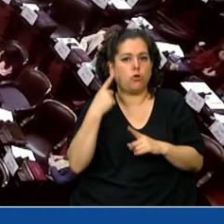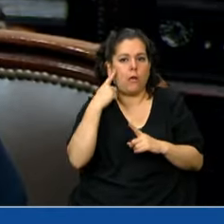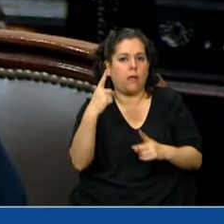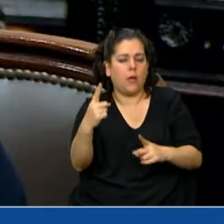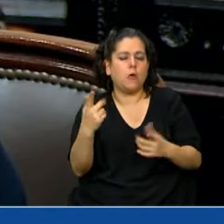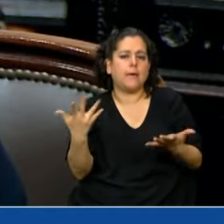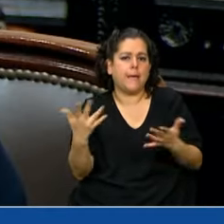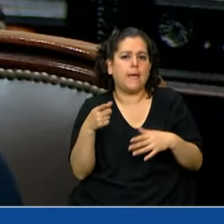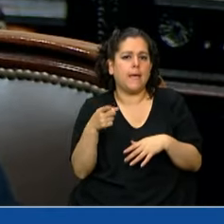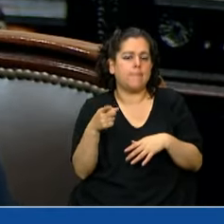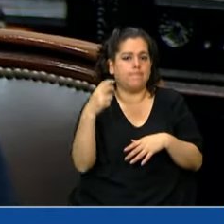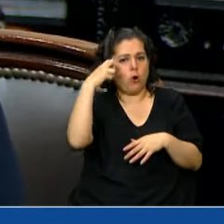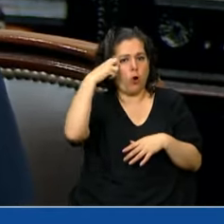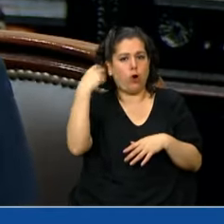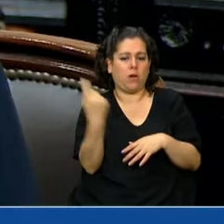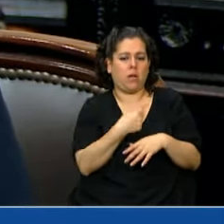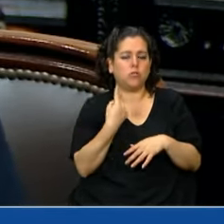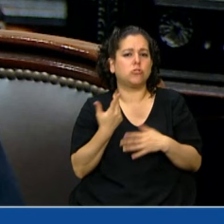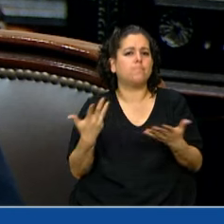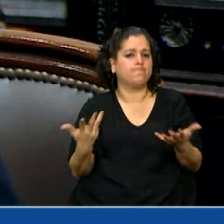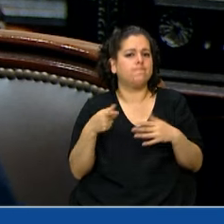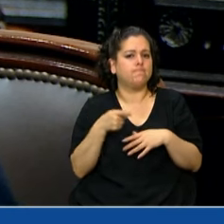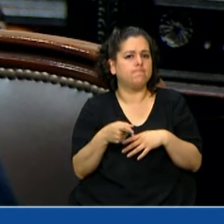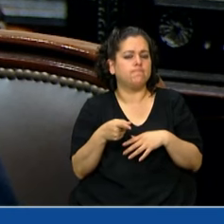que como congreso estamos